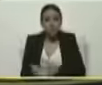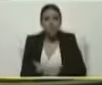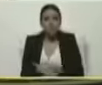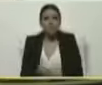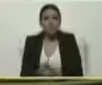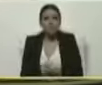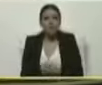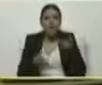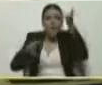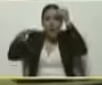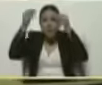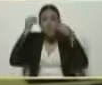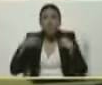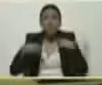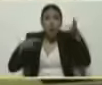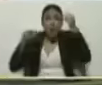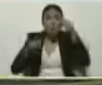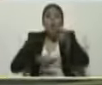Aprendí a escuchar